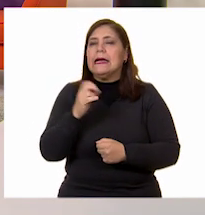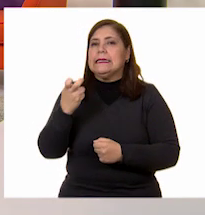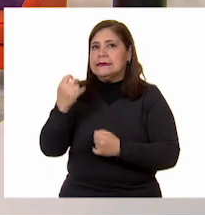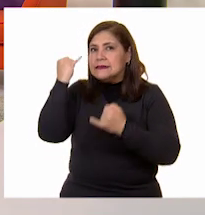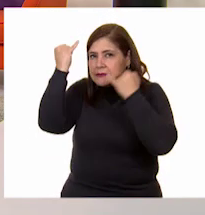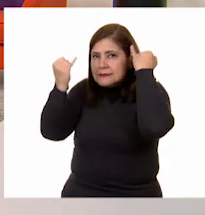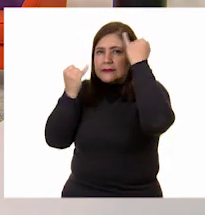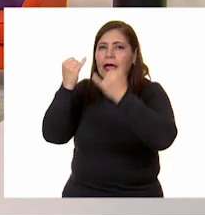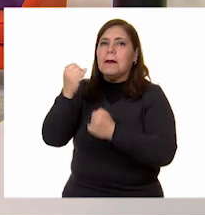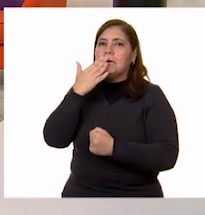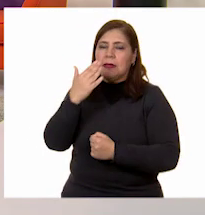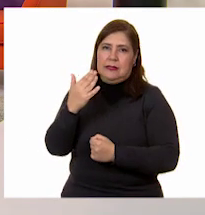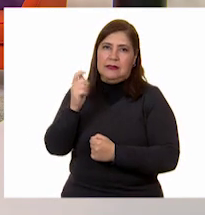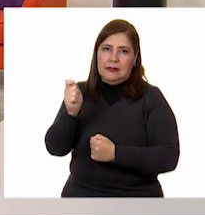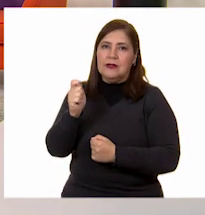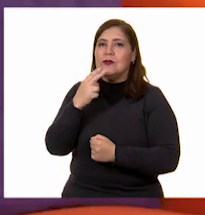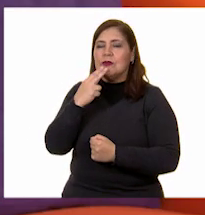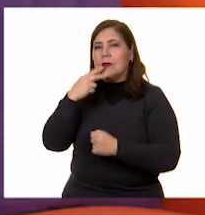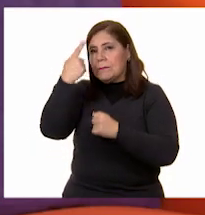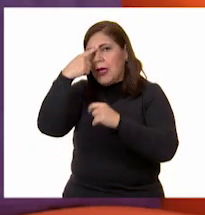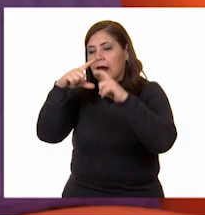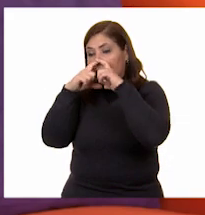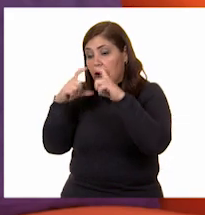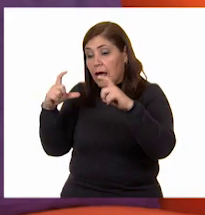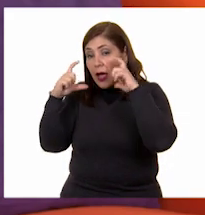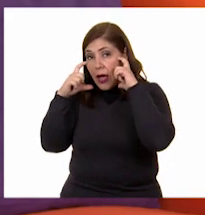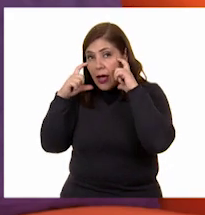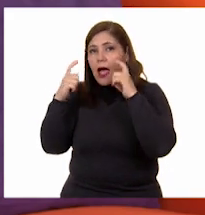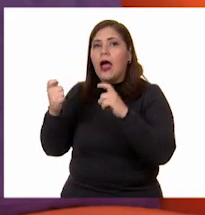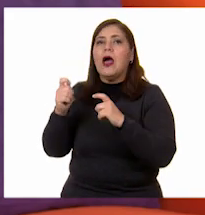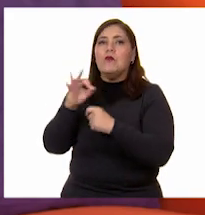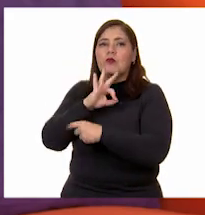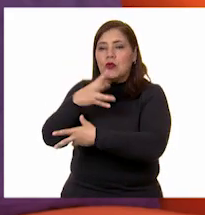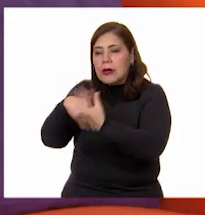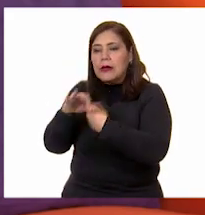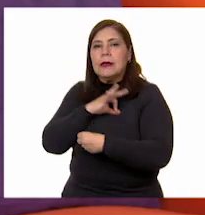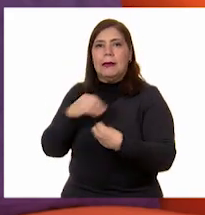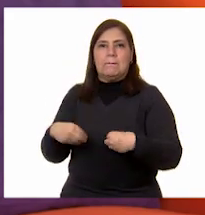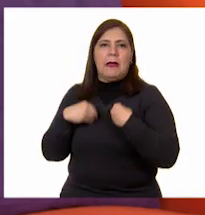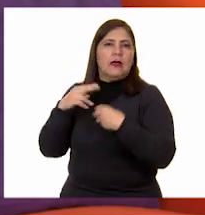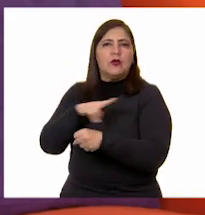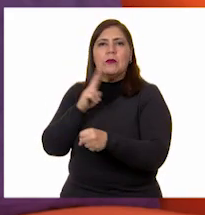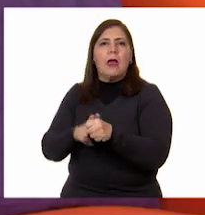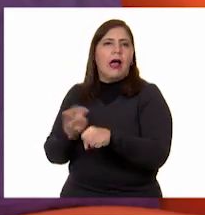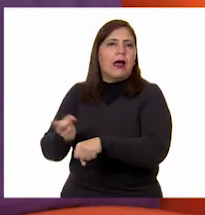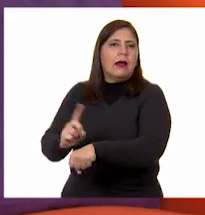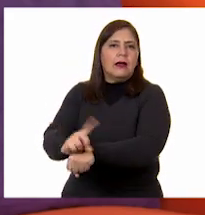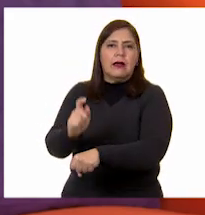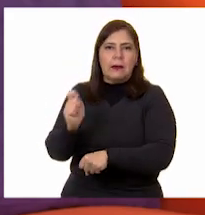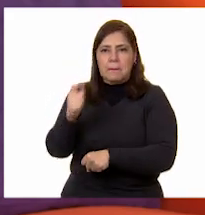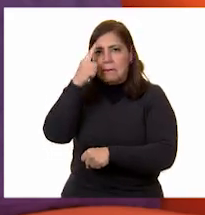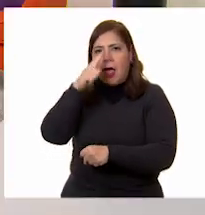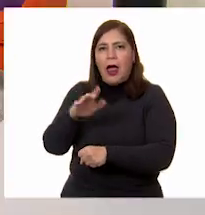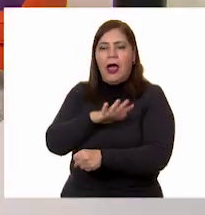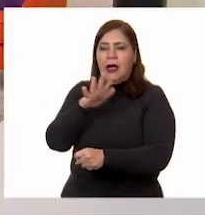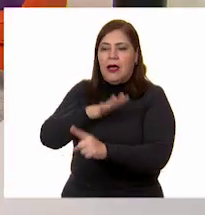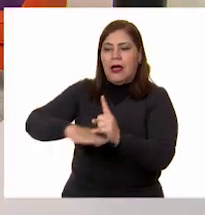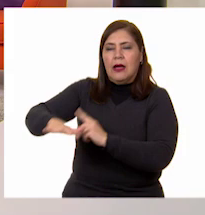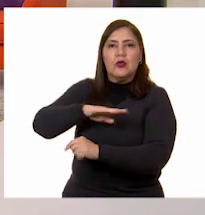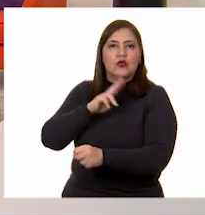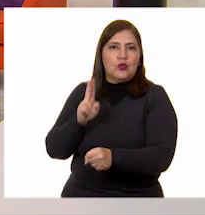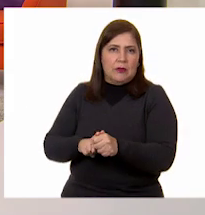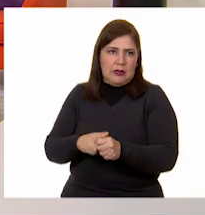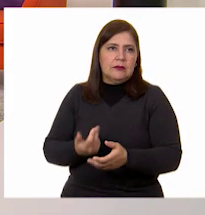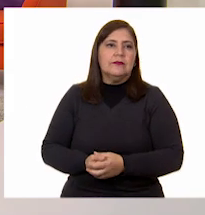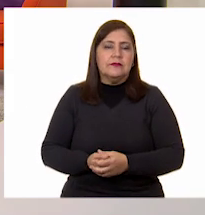una excelente herramienta para que los cubrebocas se conviertan en parte de la vida cotidiana para esta nueva normalidad. Quizá